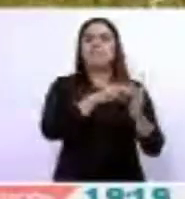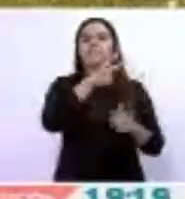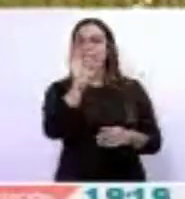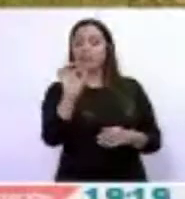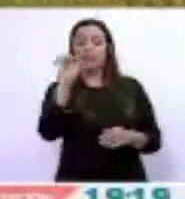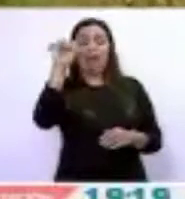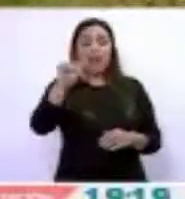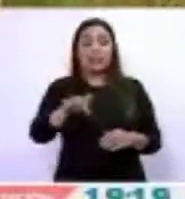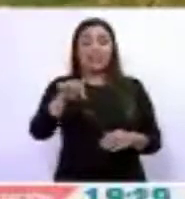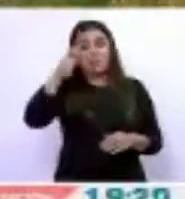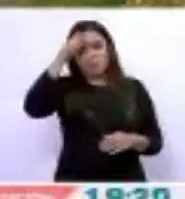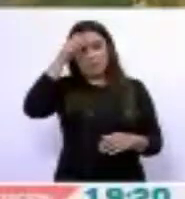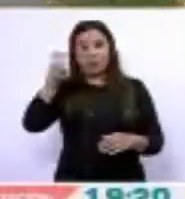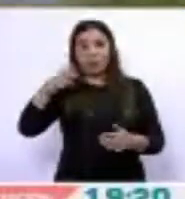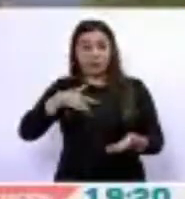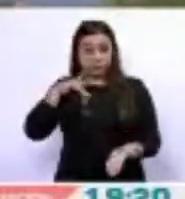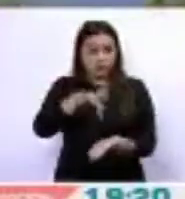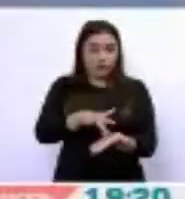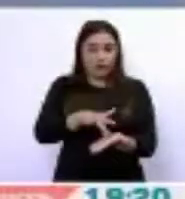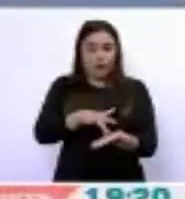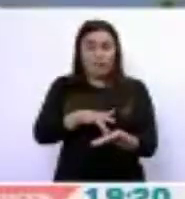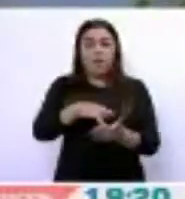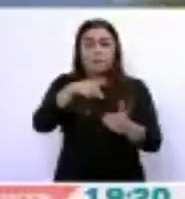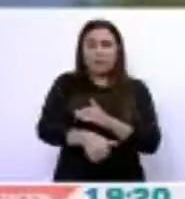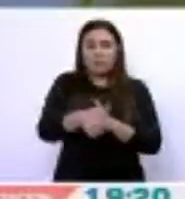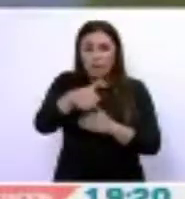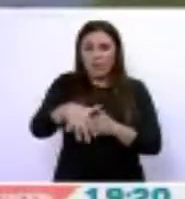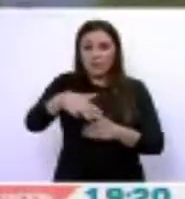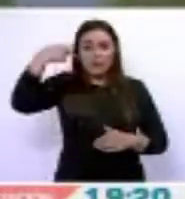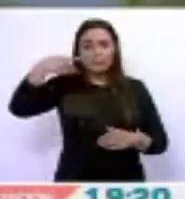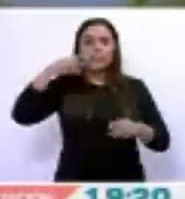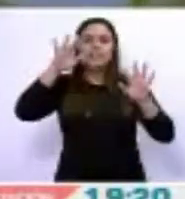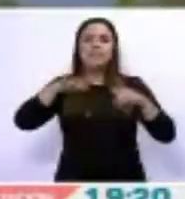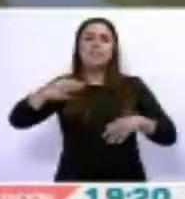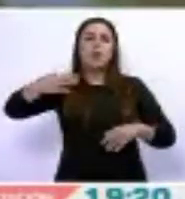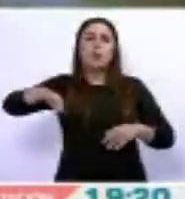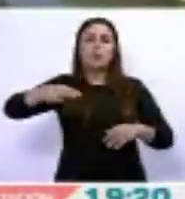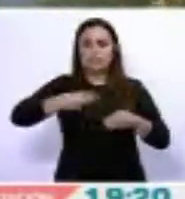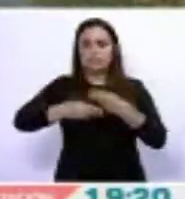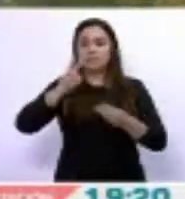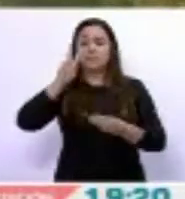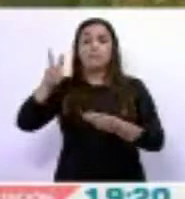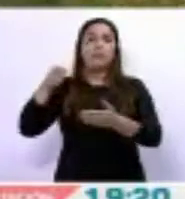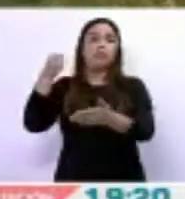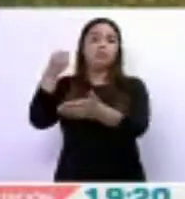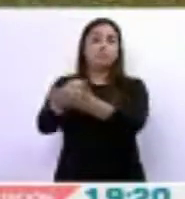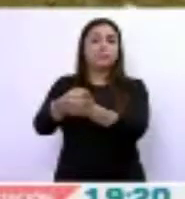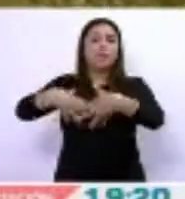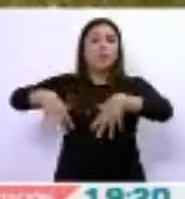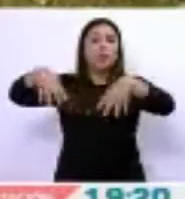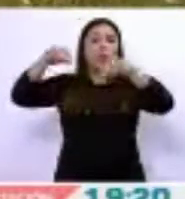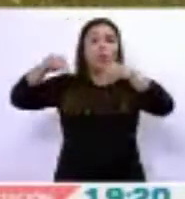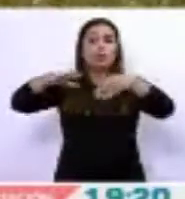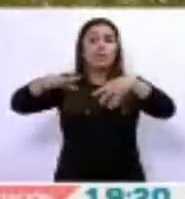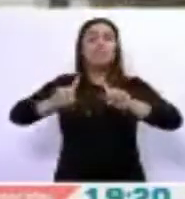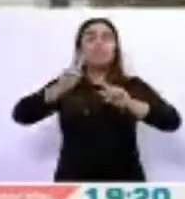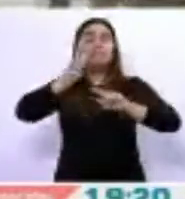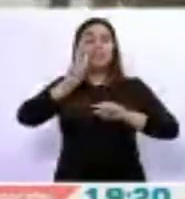en Navaconcejo, donde nos encontramos, mucho más abajo en el Valle del Jerte, la única nieve que hay es la que se ve allá, sí, en las cumbres más altas de la Trasierra, por decirlo